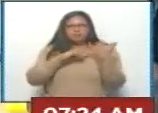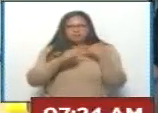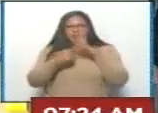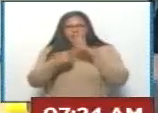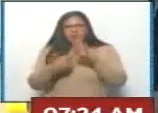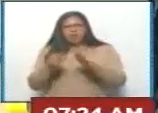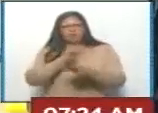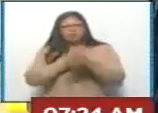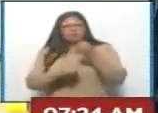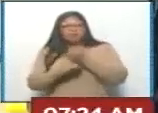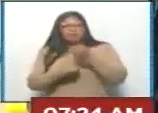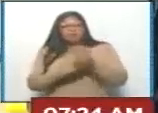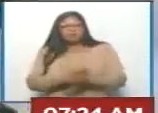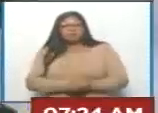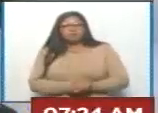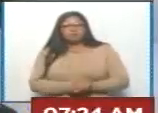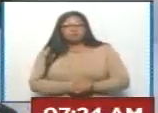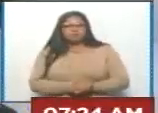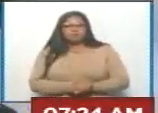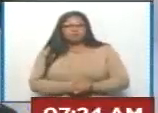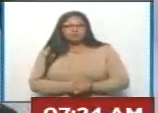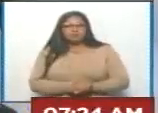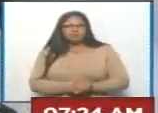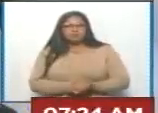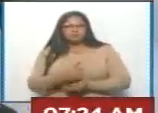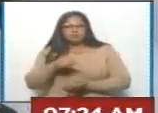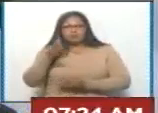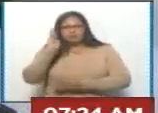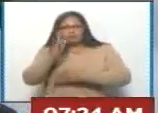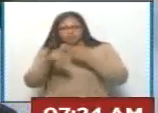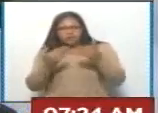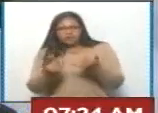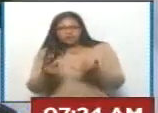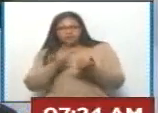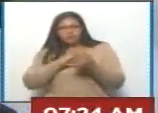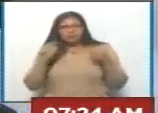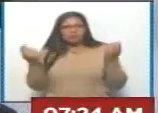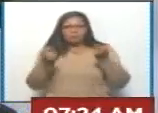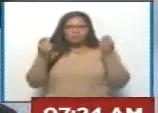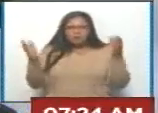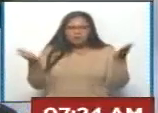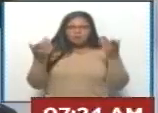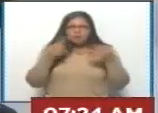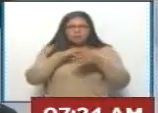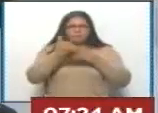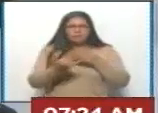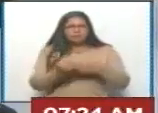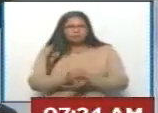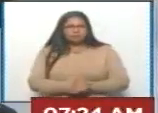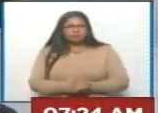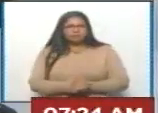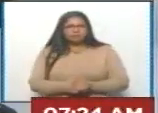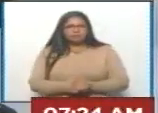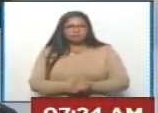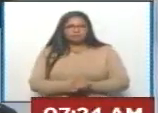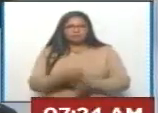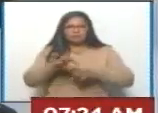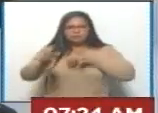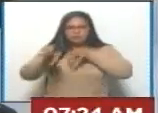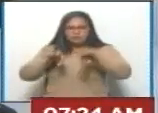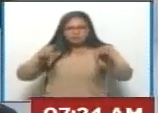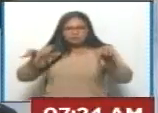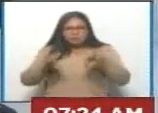no solamente había apuntalado a la dictadura, sino que ahora promovía planes de segregación